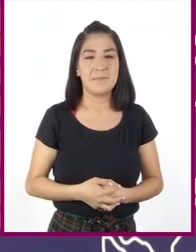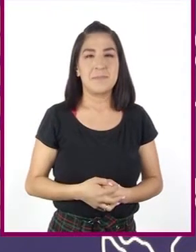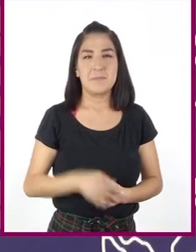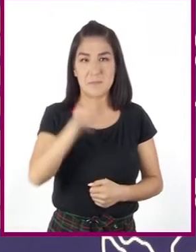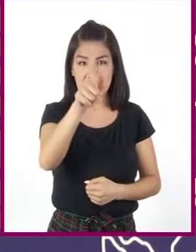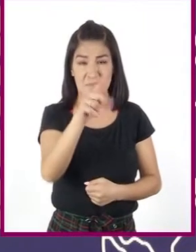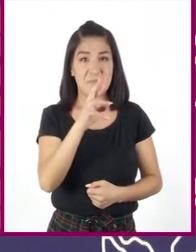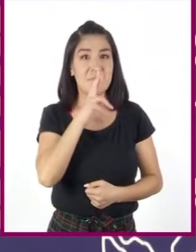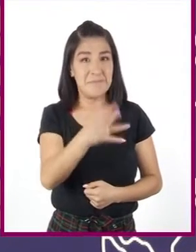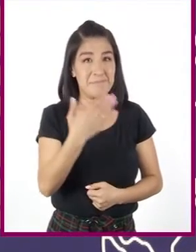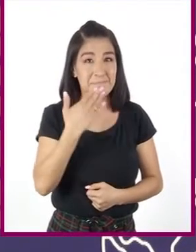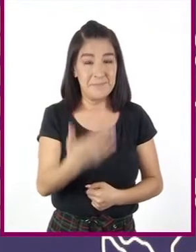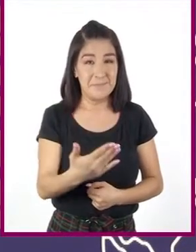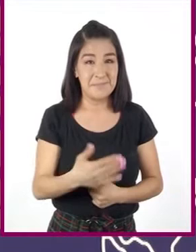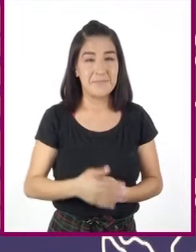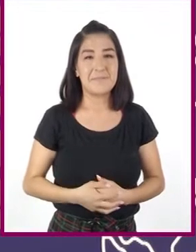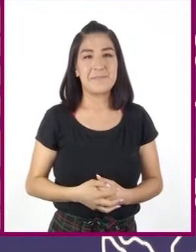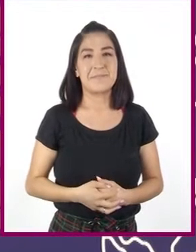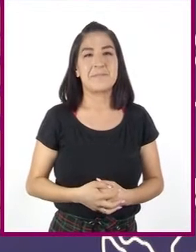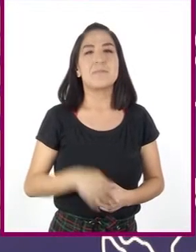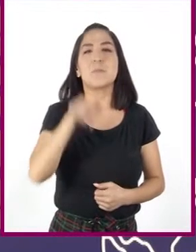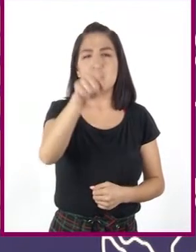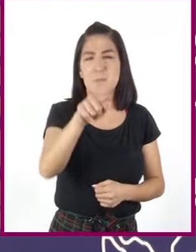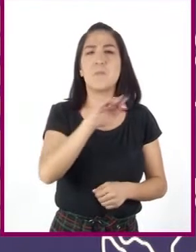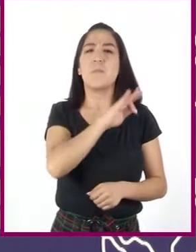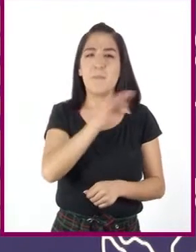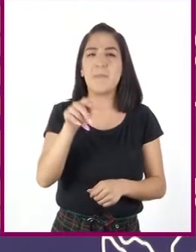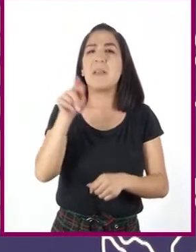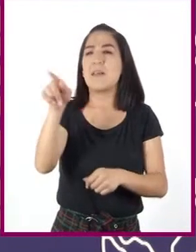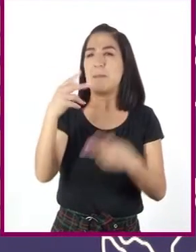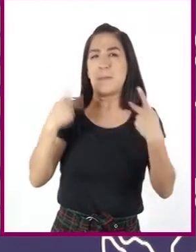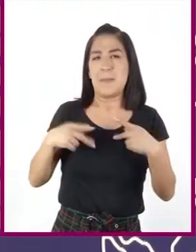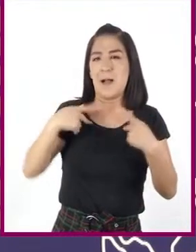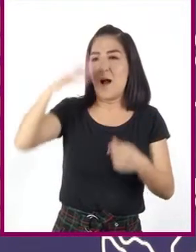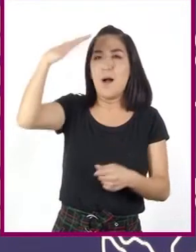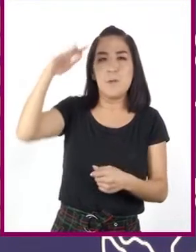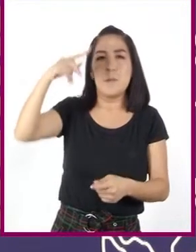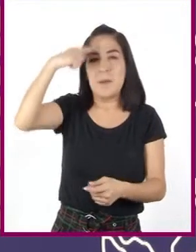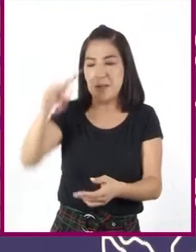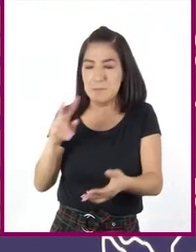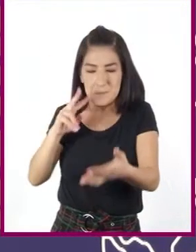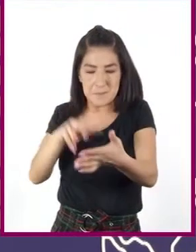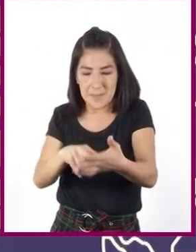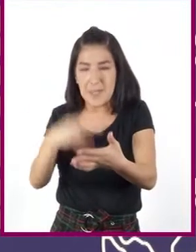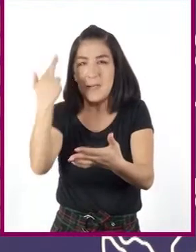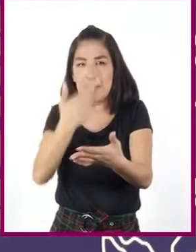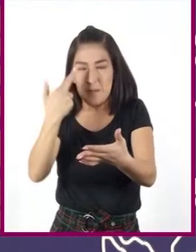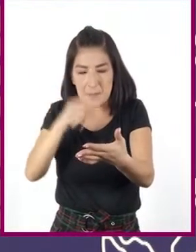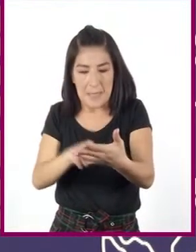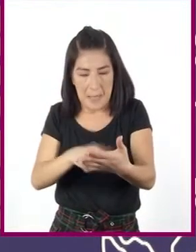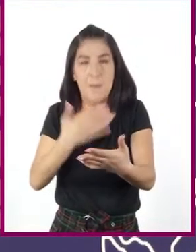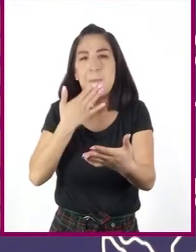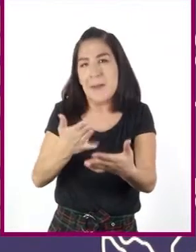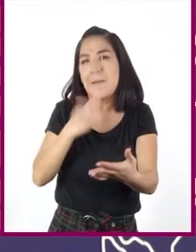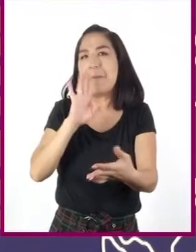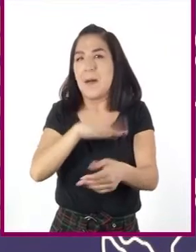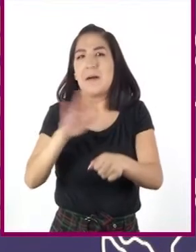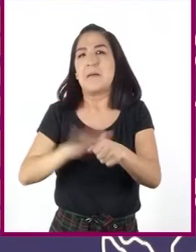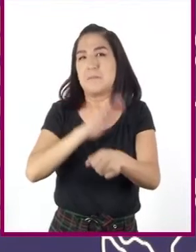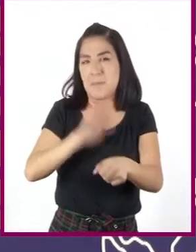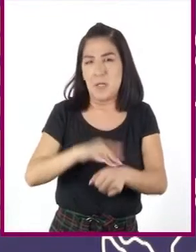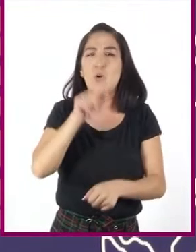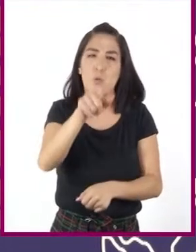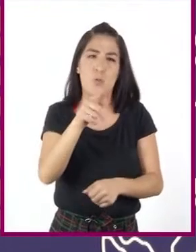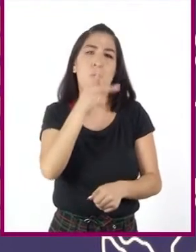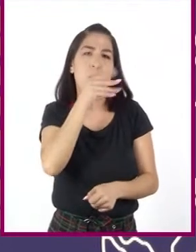¿Contestaron correctamente? Pídenle a un adulto que les ayude a calificar sus respuestas. Puede ser sus padres o